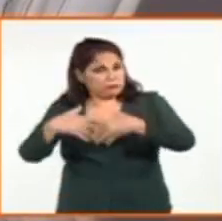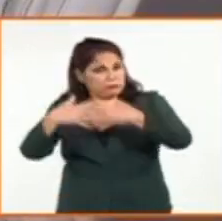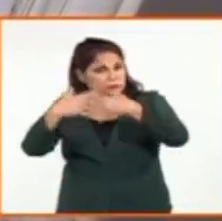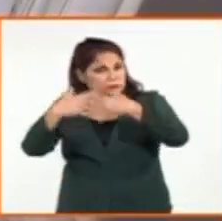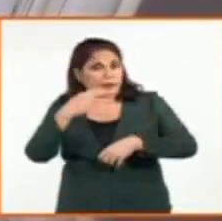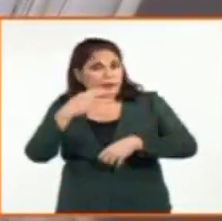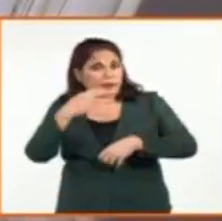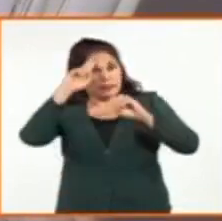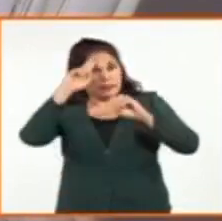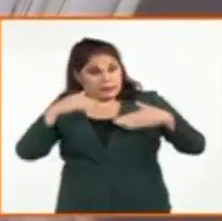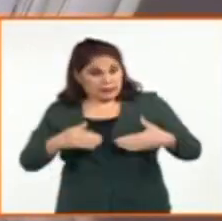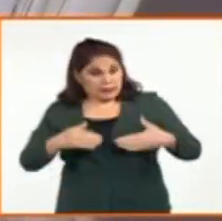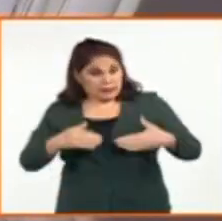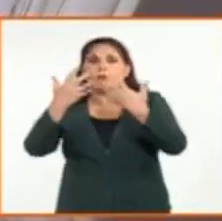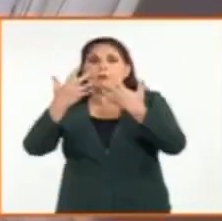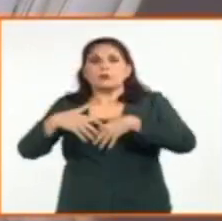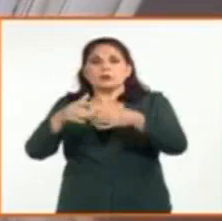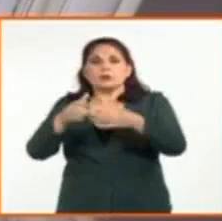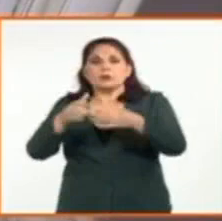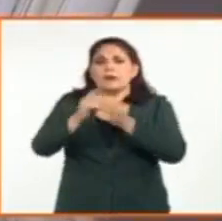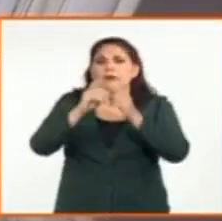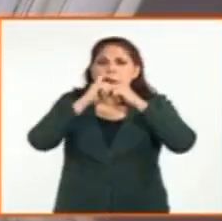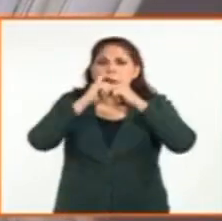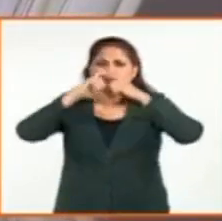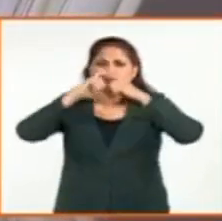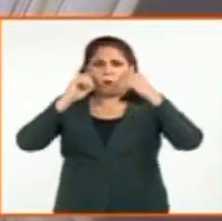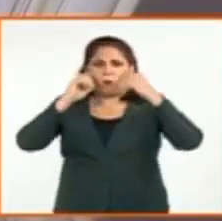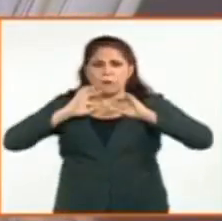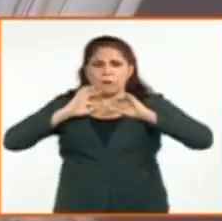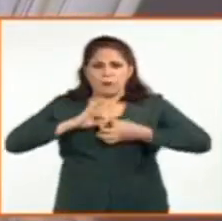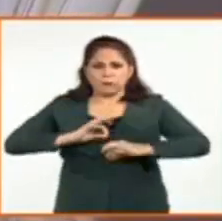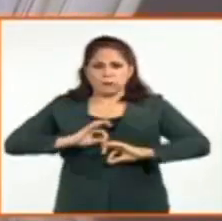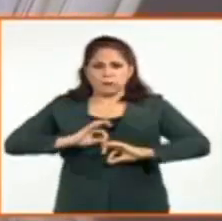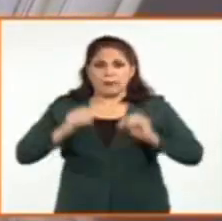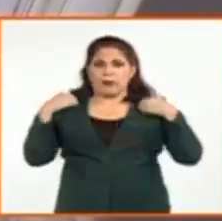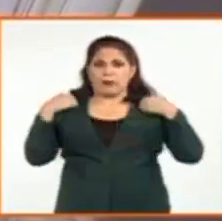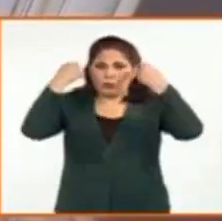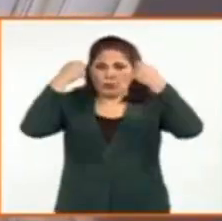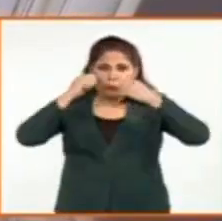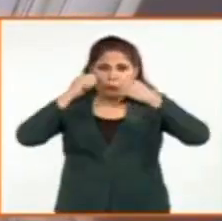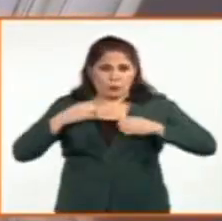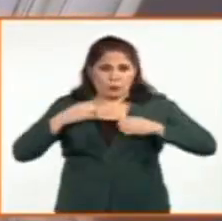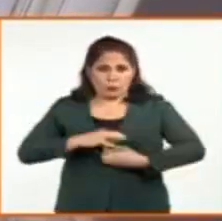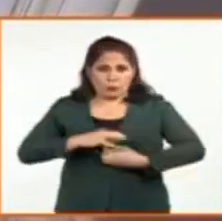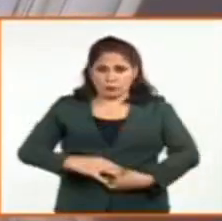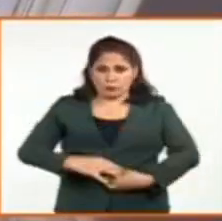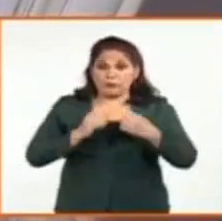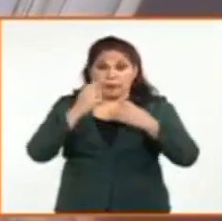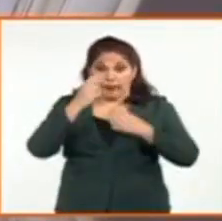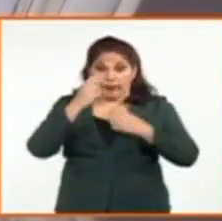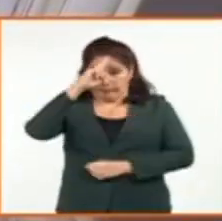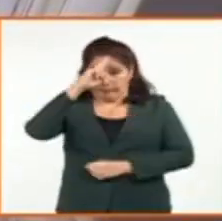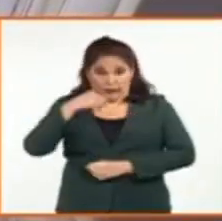se mantuvo la producción de nasobuco, de bata, de sobrebata, y muy importante, y